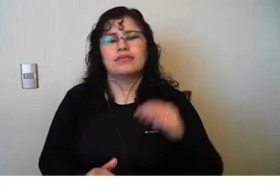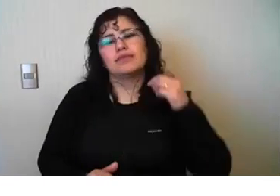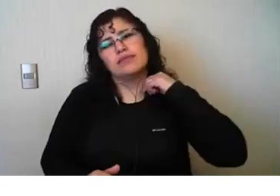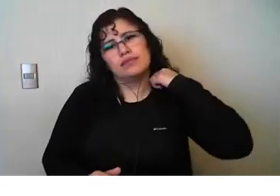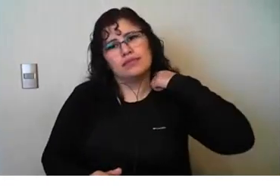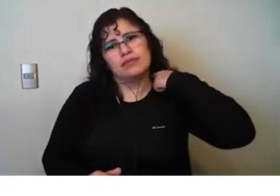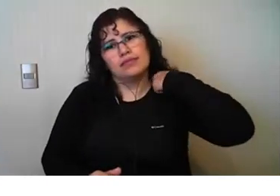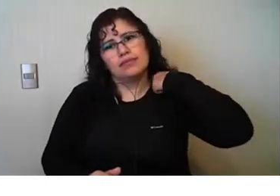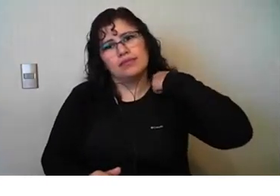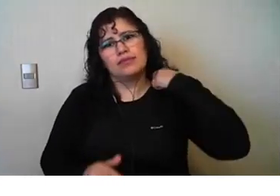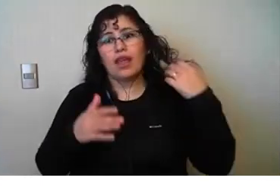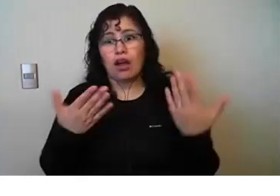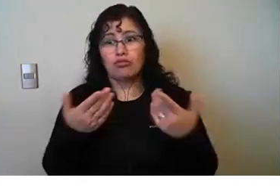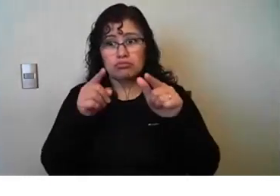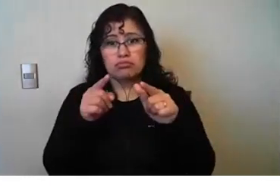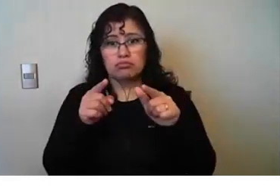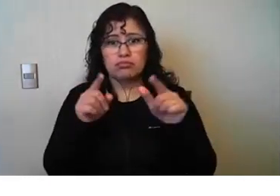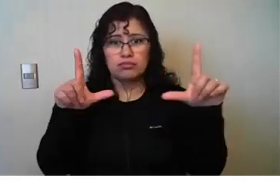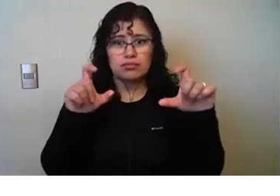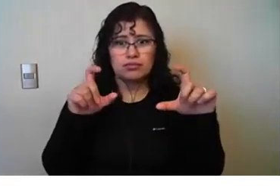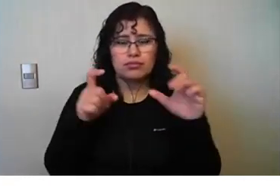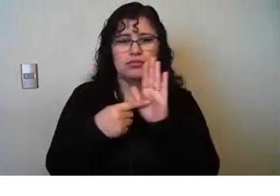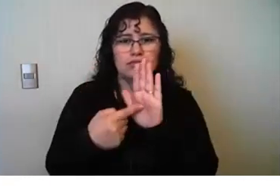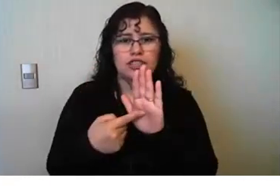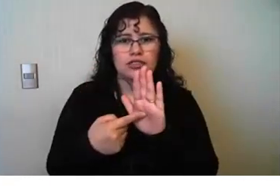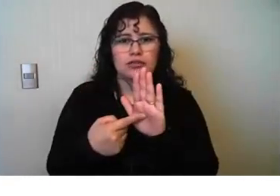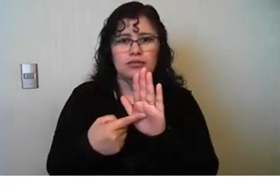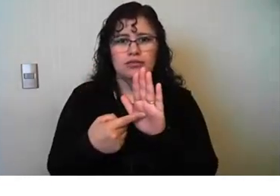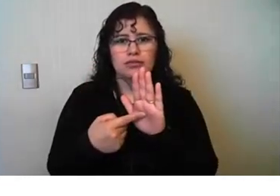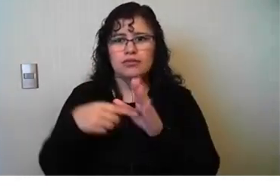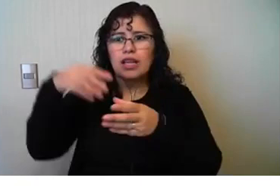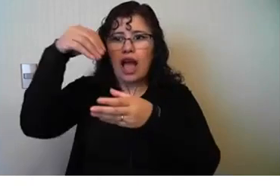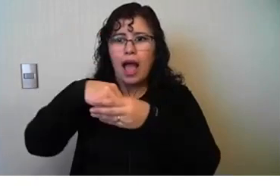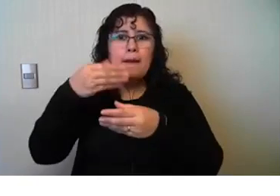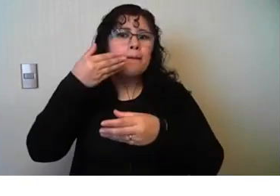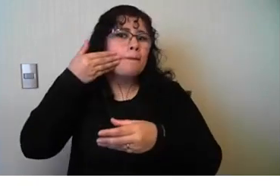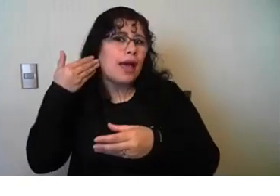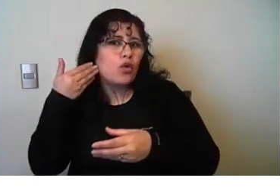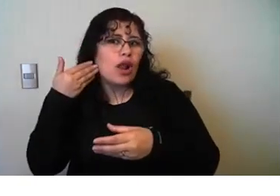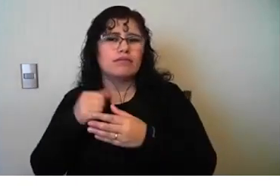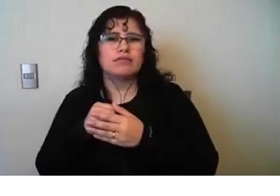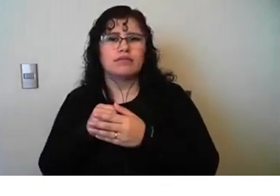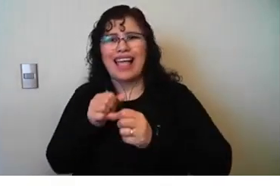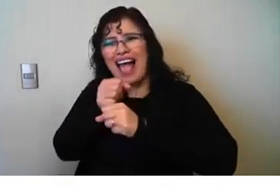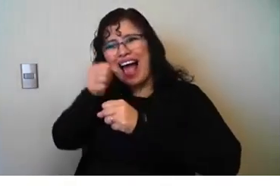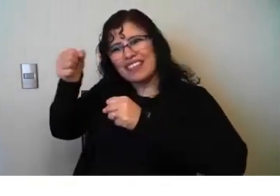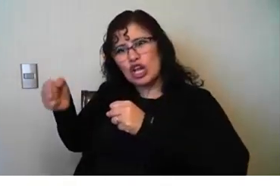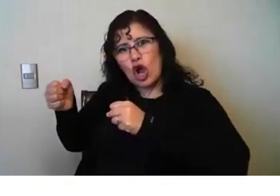entonces, esta es una imagen de una médula, ¿cierto? Esto es anterior, esto es